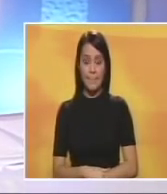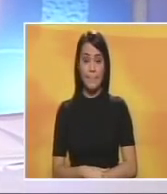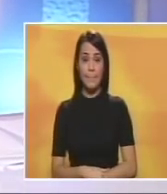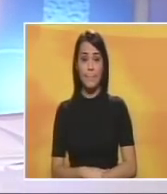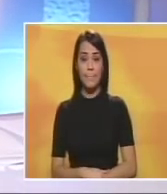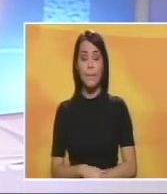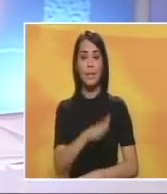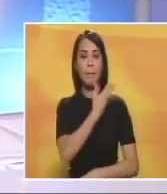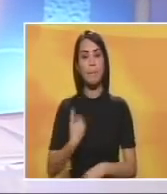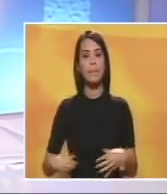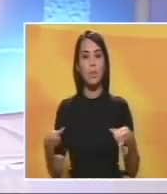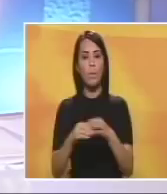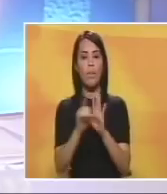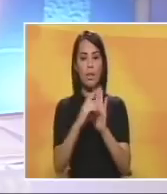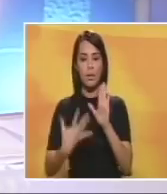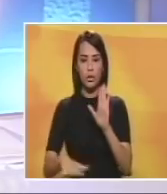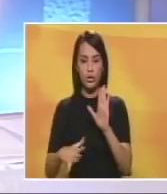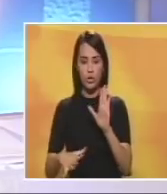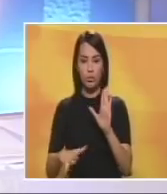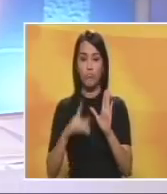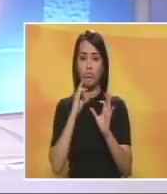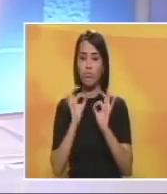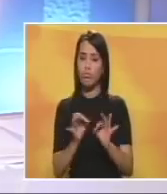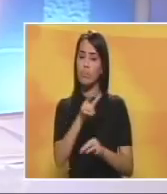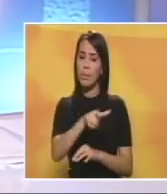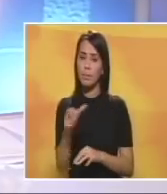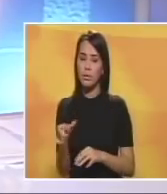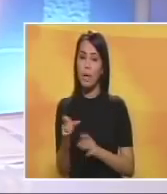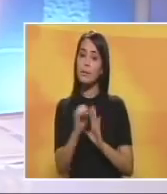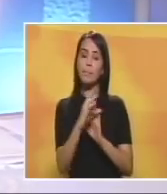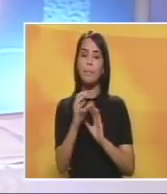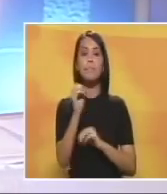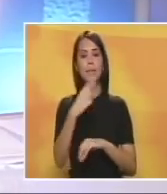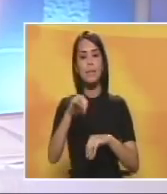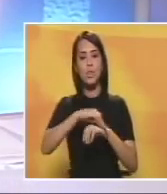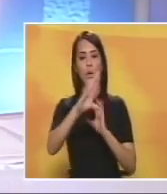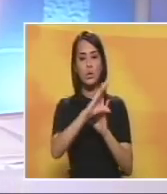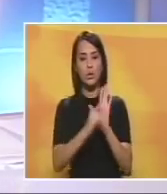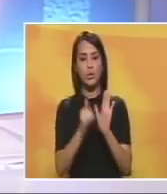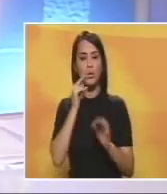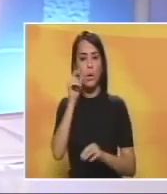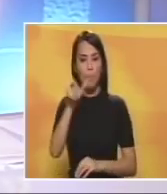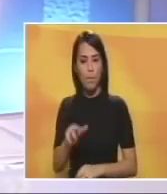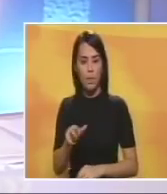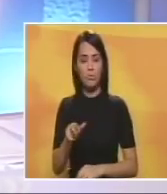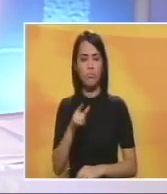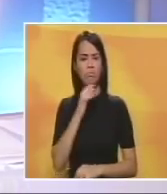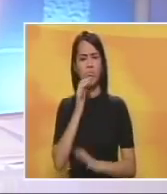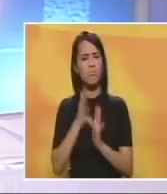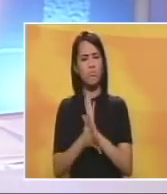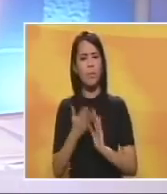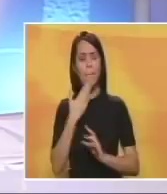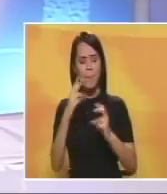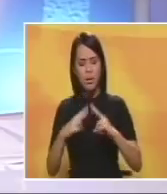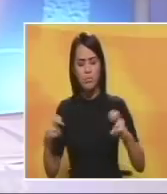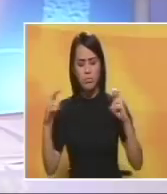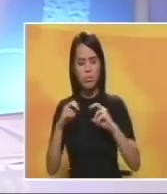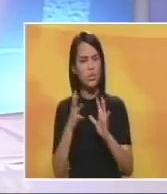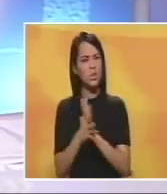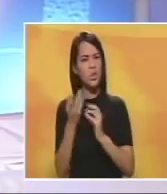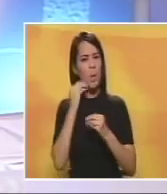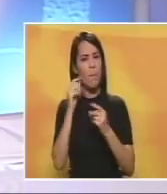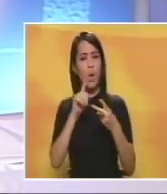Continuamos. La presidenta de la Comisión de Derechos Humanos y Garantías de la Asamblea Nacional Constituyente, María Alejandra Díaz, exigió una investigación para descubrir cómo se filtró